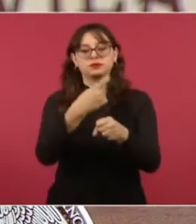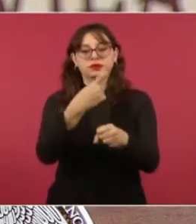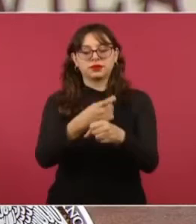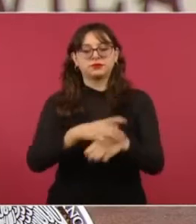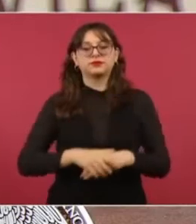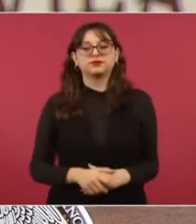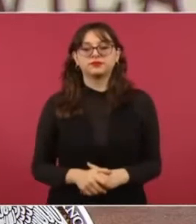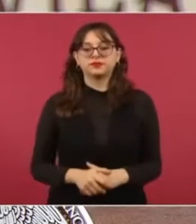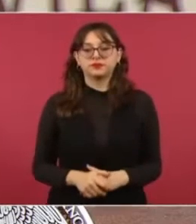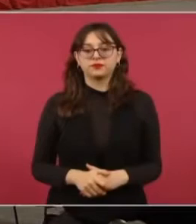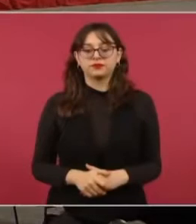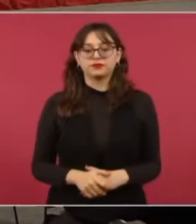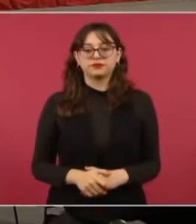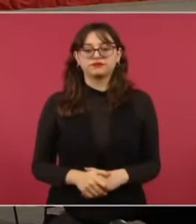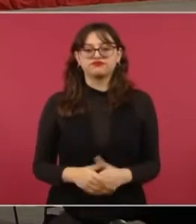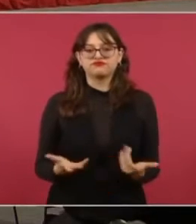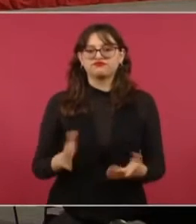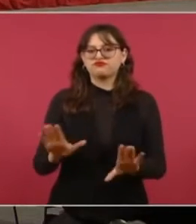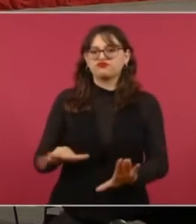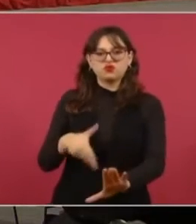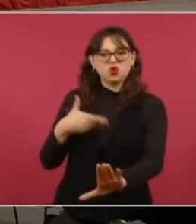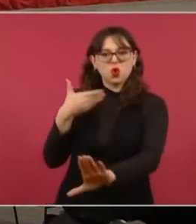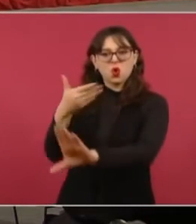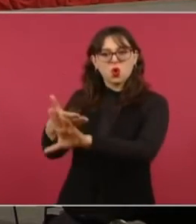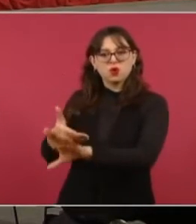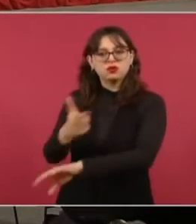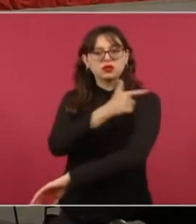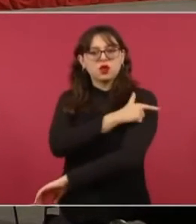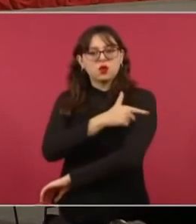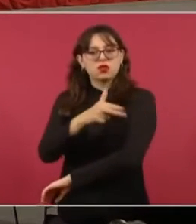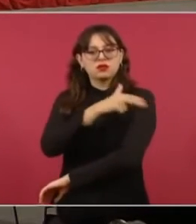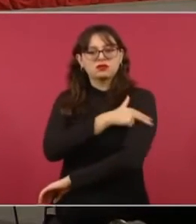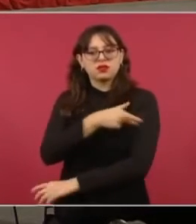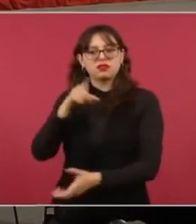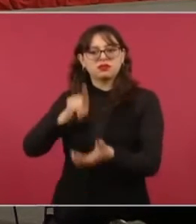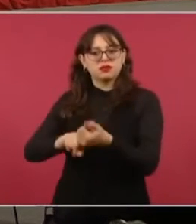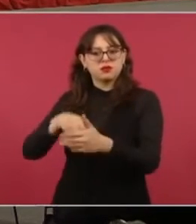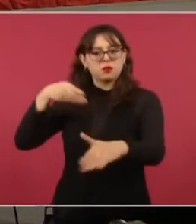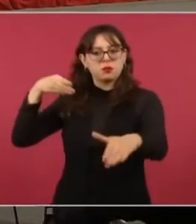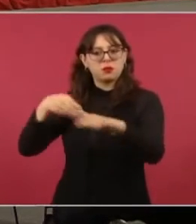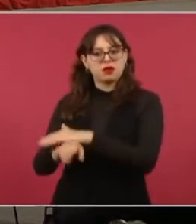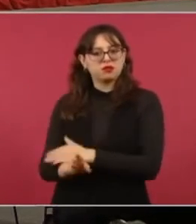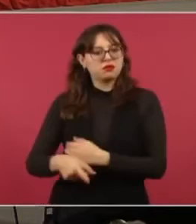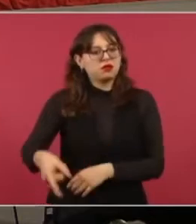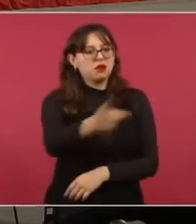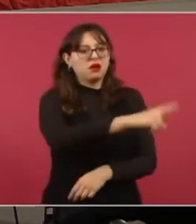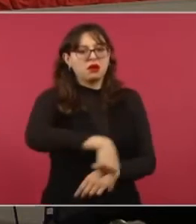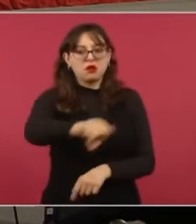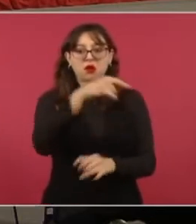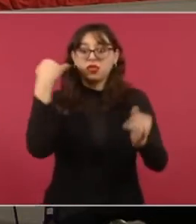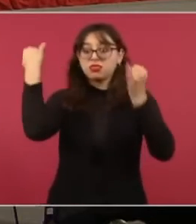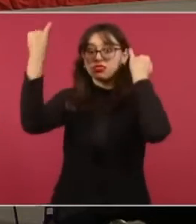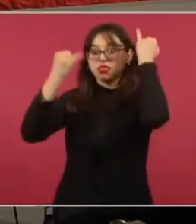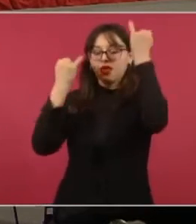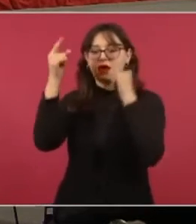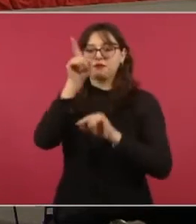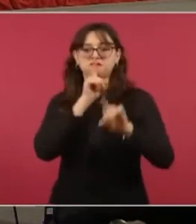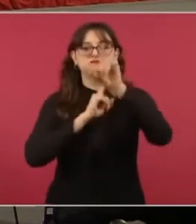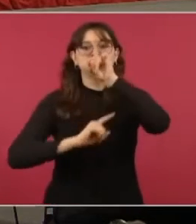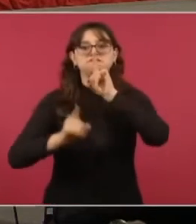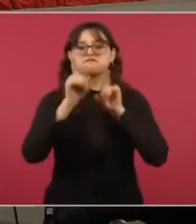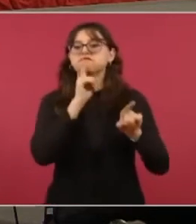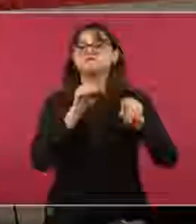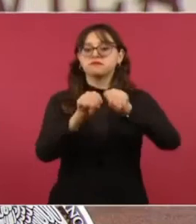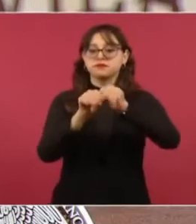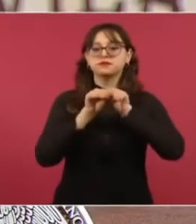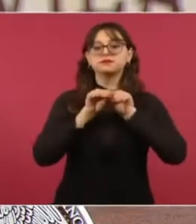Inventan notas para pegarle a la Guardia Nacional por su trabajo en el metro, por increíble que parezca. Desde el inicio del operativo